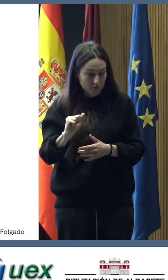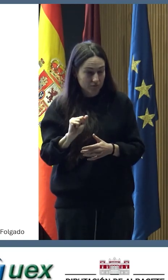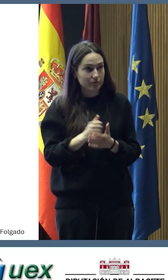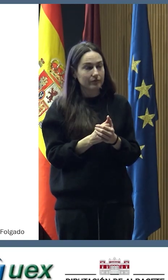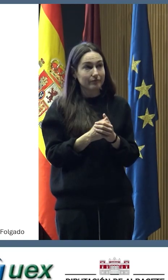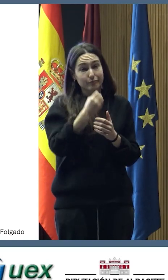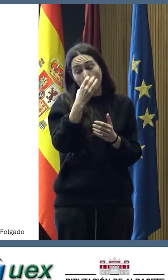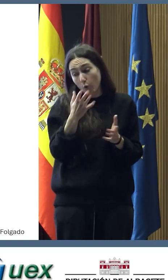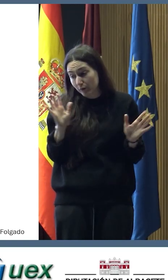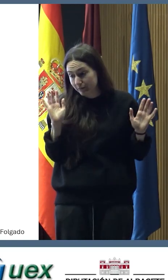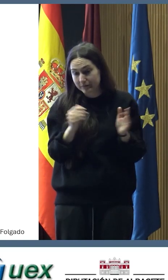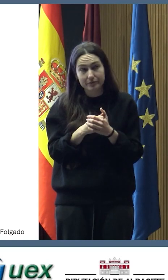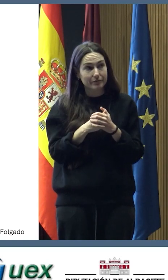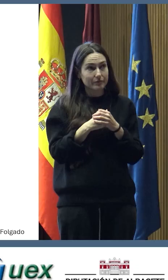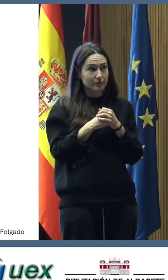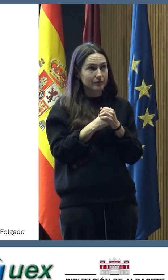Bueno, hay un